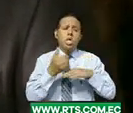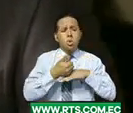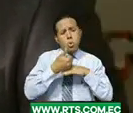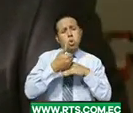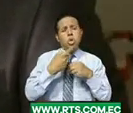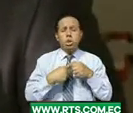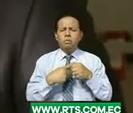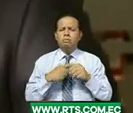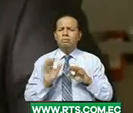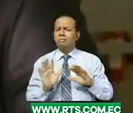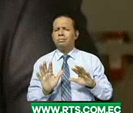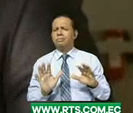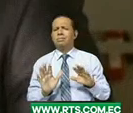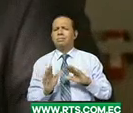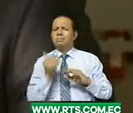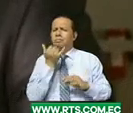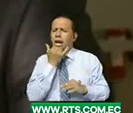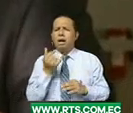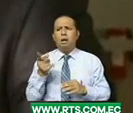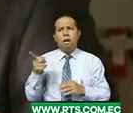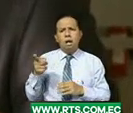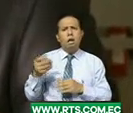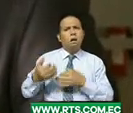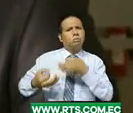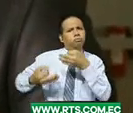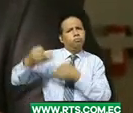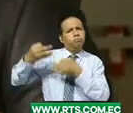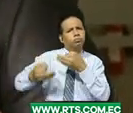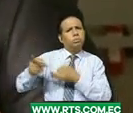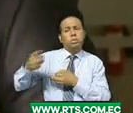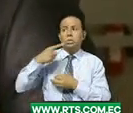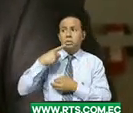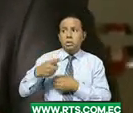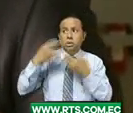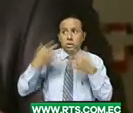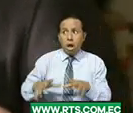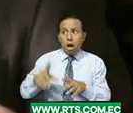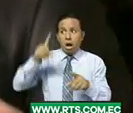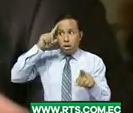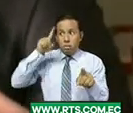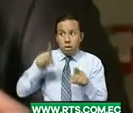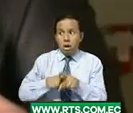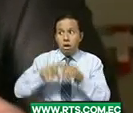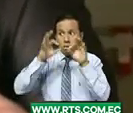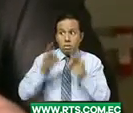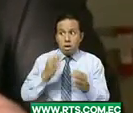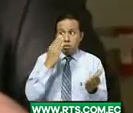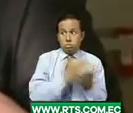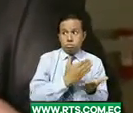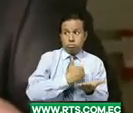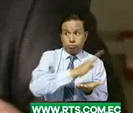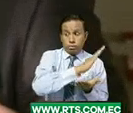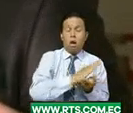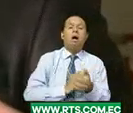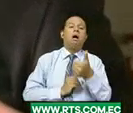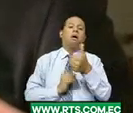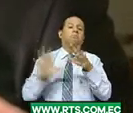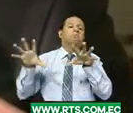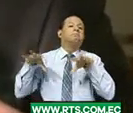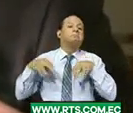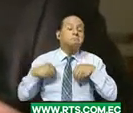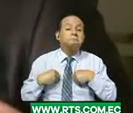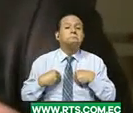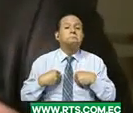lado, ratificando la decisión de la jueza de revocar estas medidas. Del pedido que nosotros hemos hecho, ha sido ratificado de manera responsable, cumpliendo